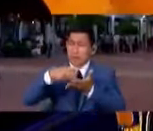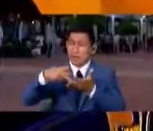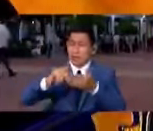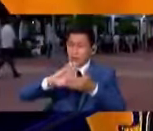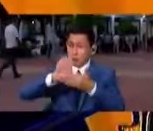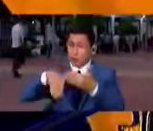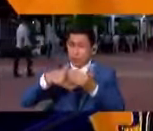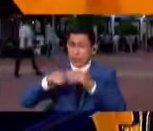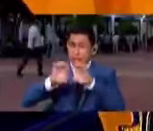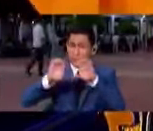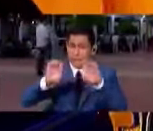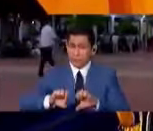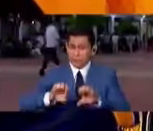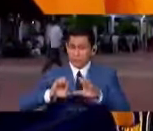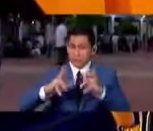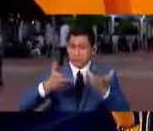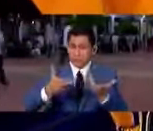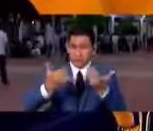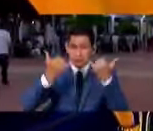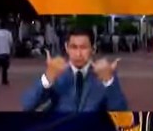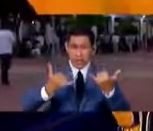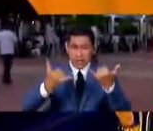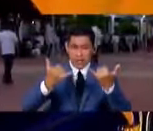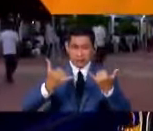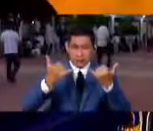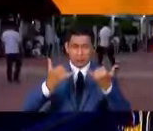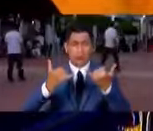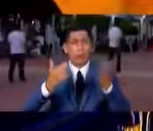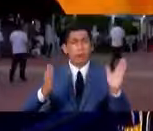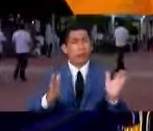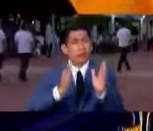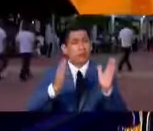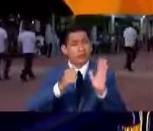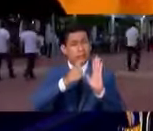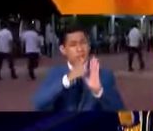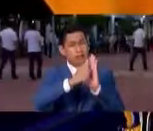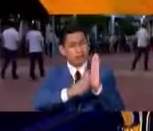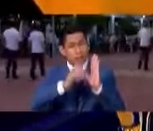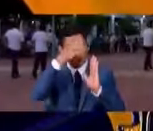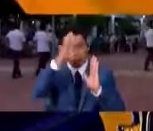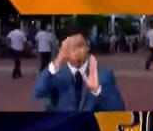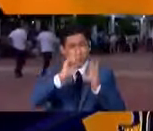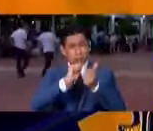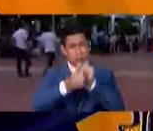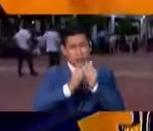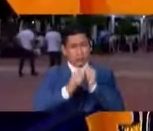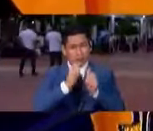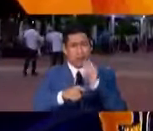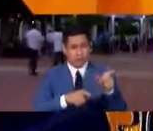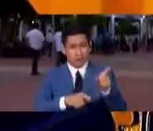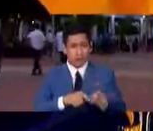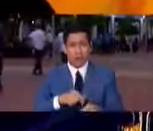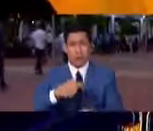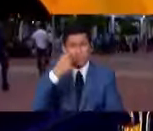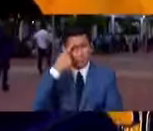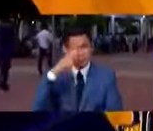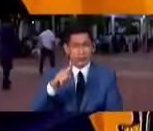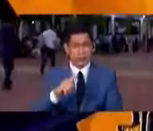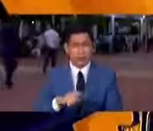con enfoque social primario, con la preocupación de velar por el arte, cultura y deporte, con los más de